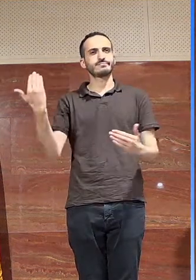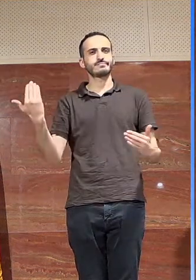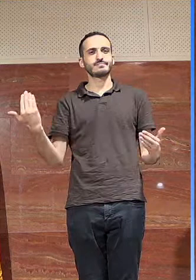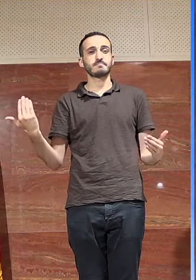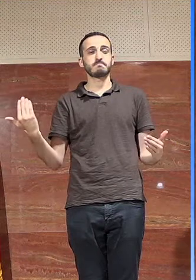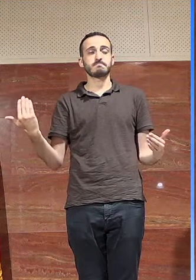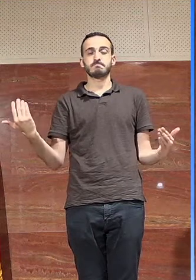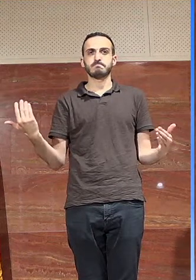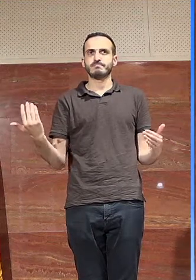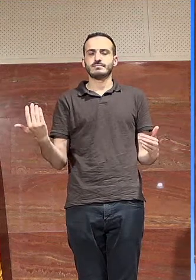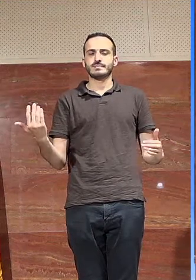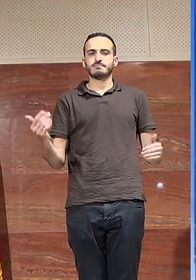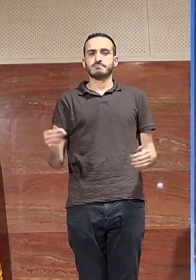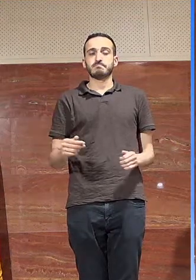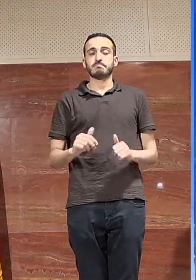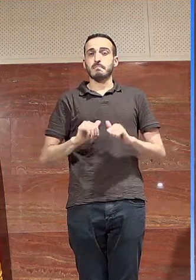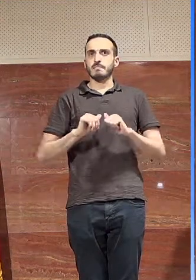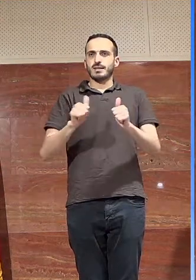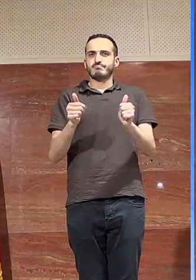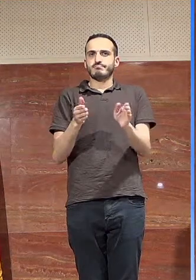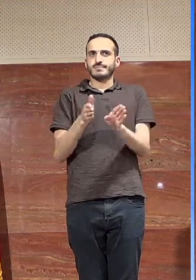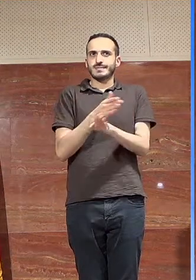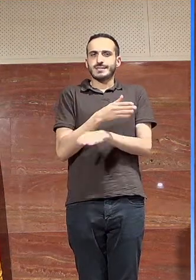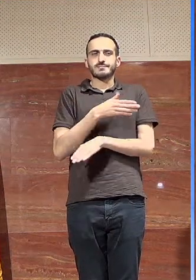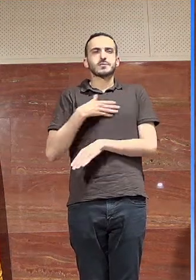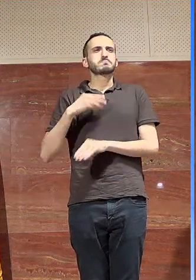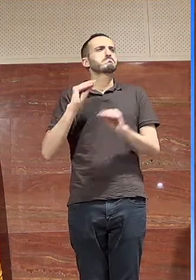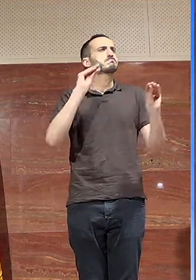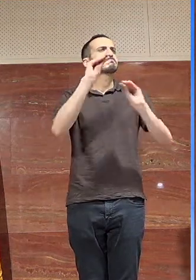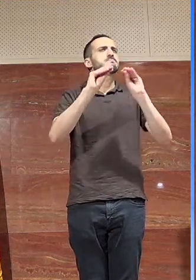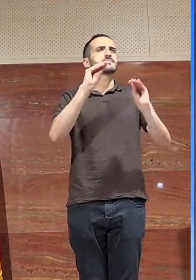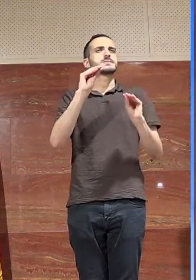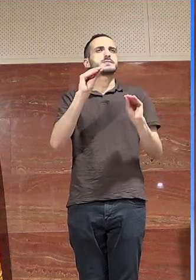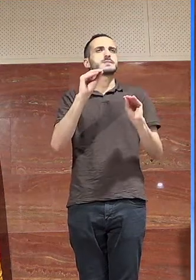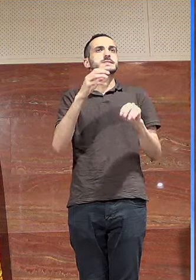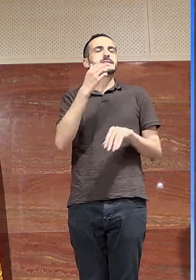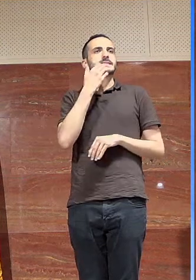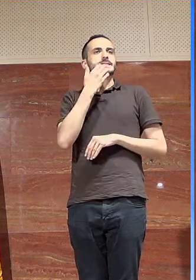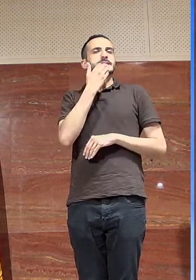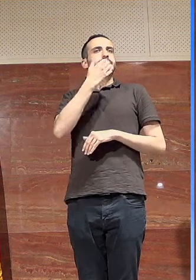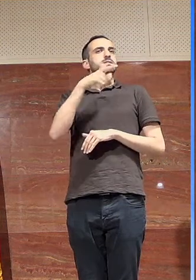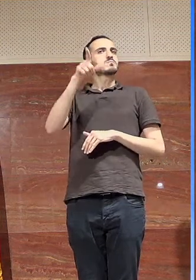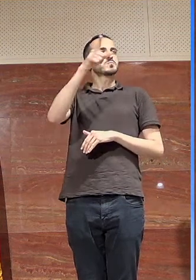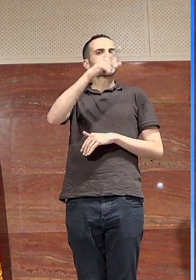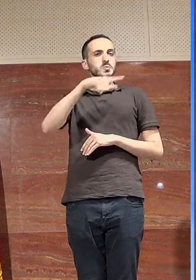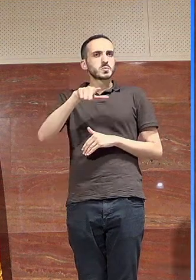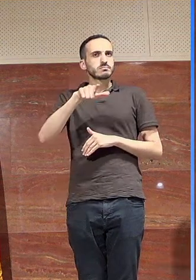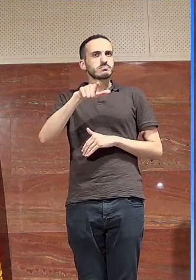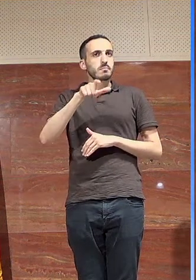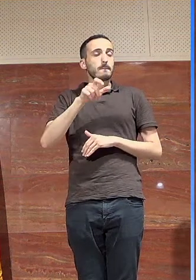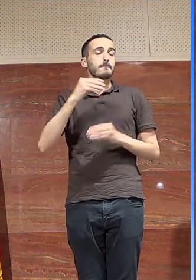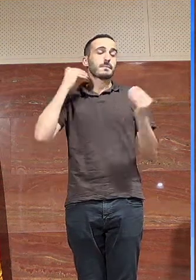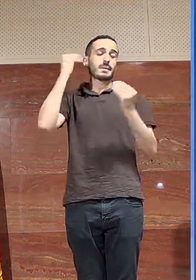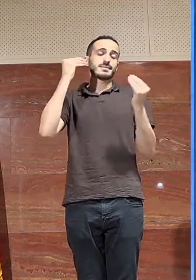Yo antes de empezar quería lanzaros una pregunta, ¿no? Si os consideráis